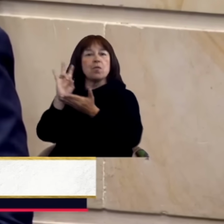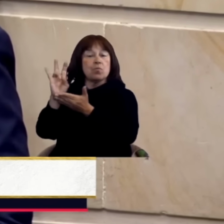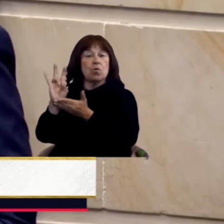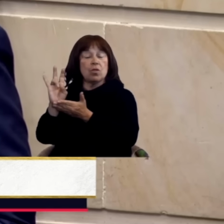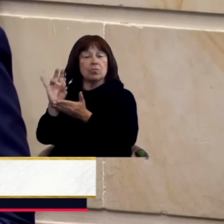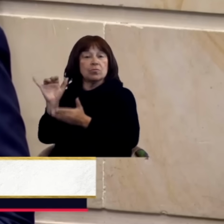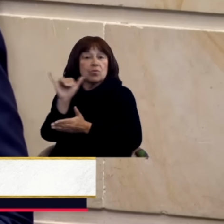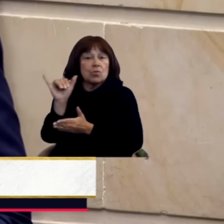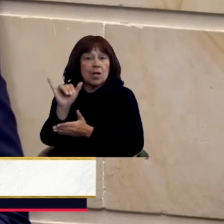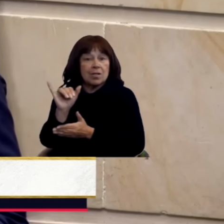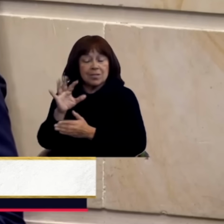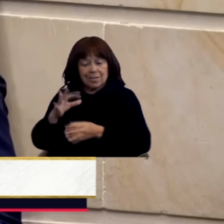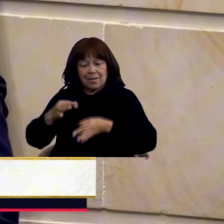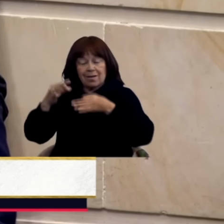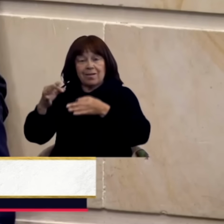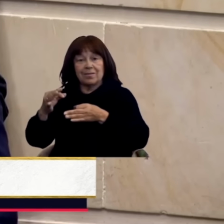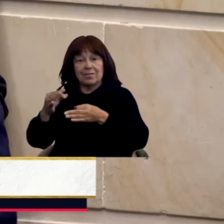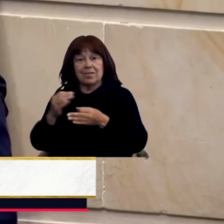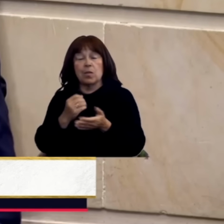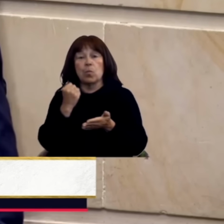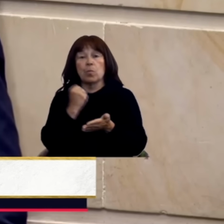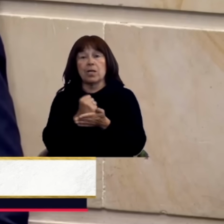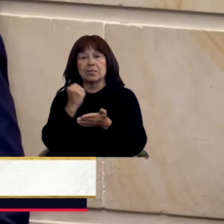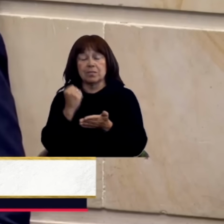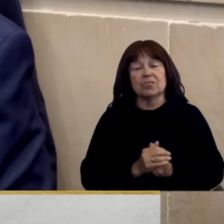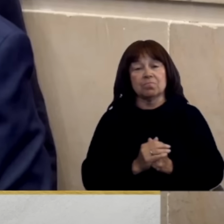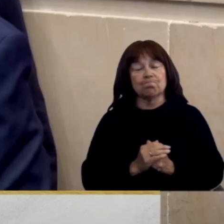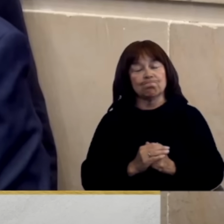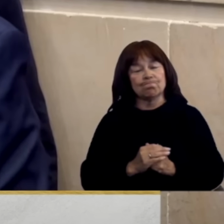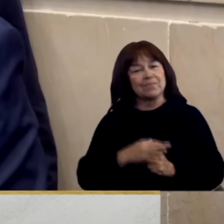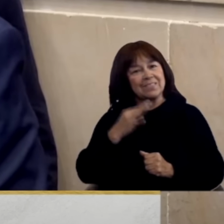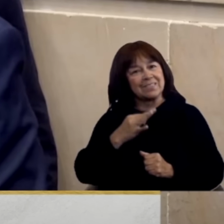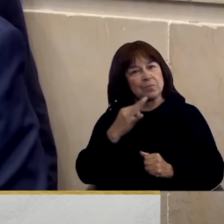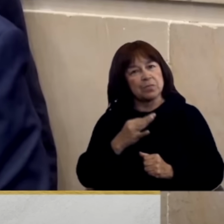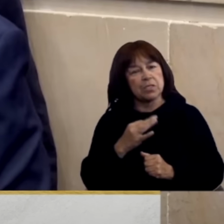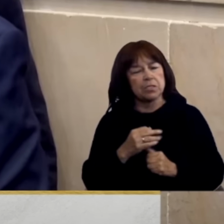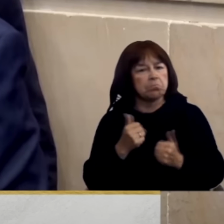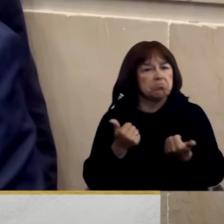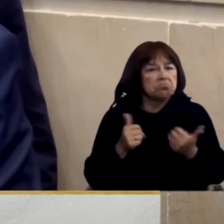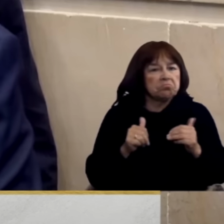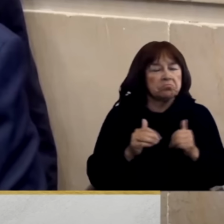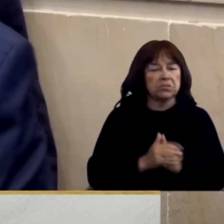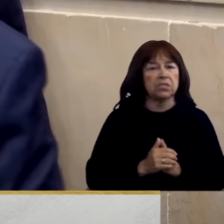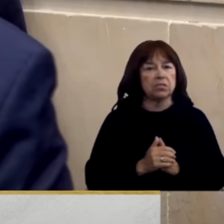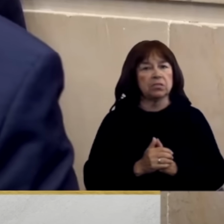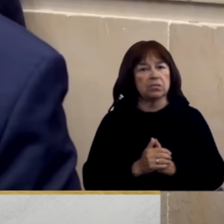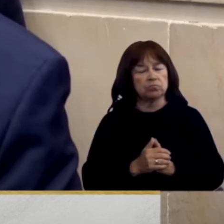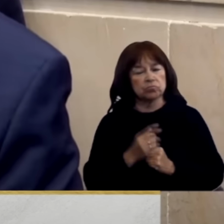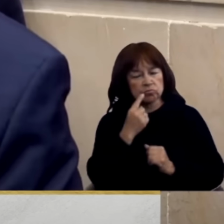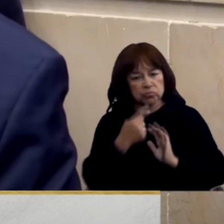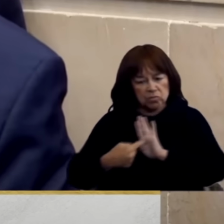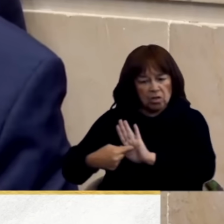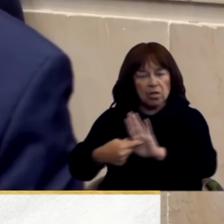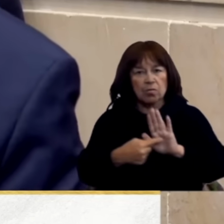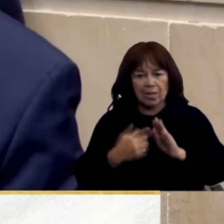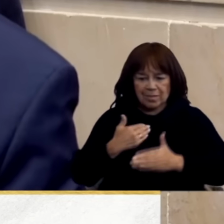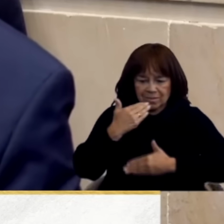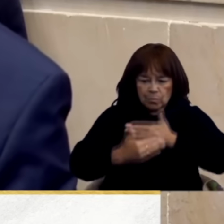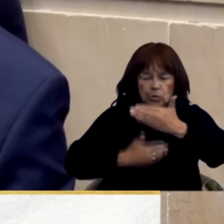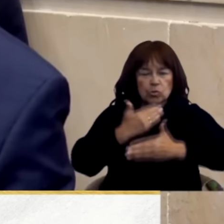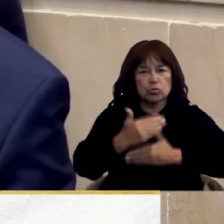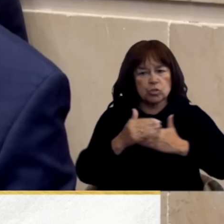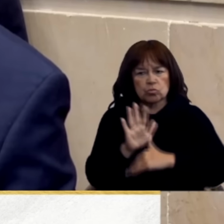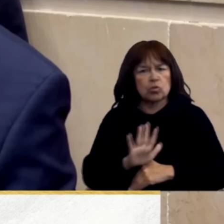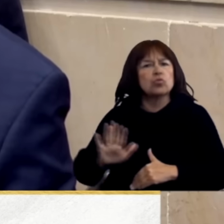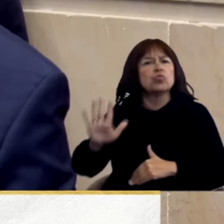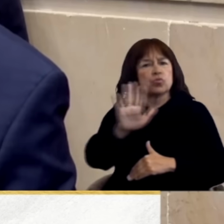Murillo señaló que las inquietudes específicas serían respondidas por escrito. Para bien o para mal, hemos dado la cara en este proceso, tanto a ustedes